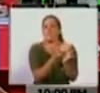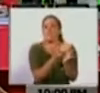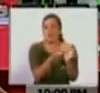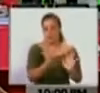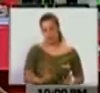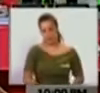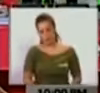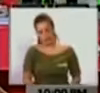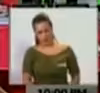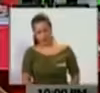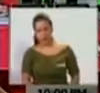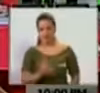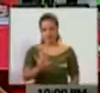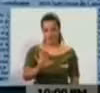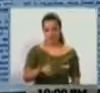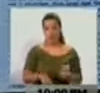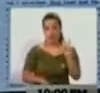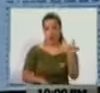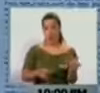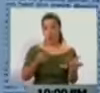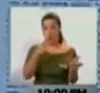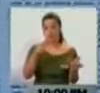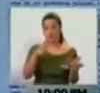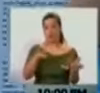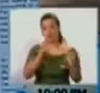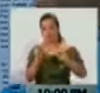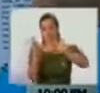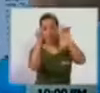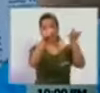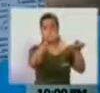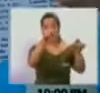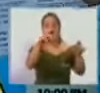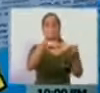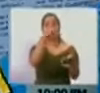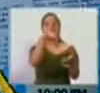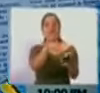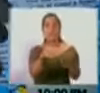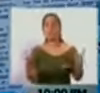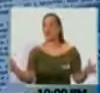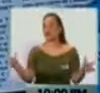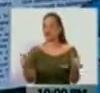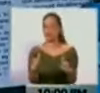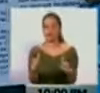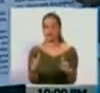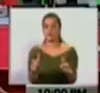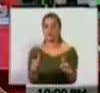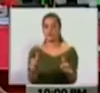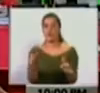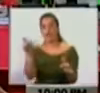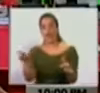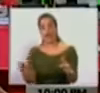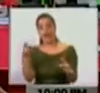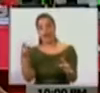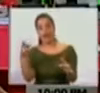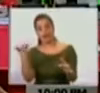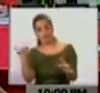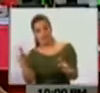Yo me reuní con Dager y Jatar en Miami. O sea, este tipo, que había sido secretario hasta de Carlos